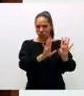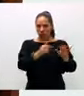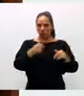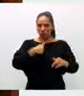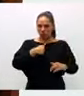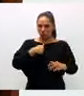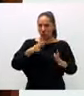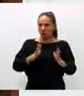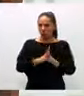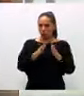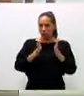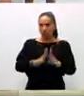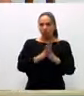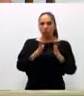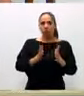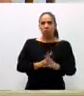conflicto?